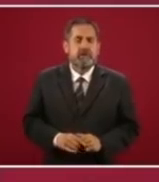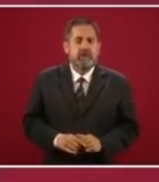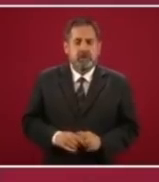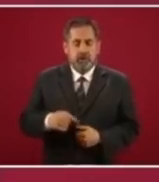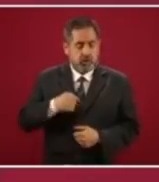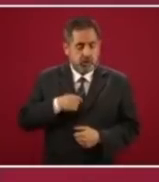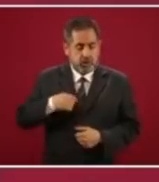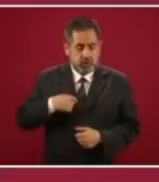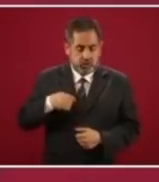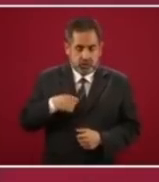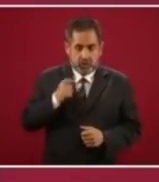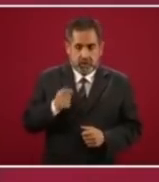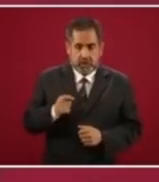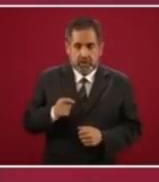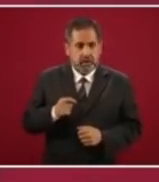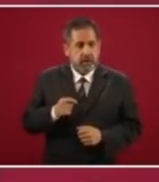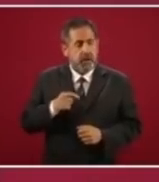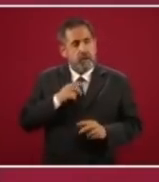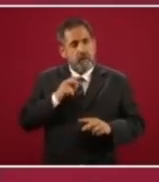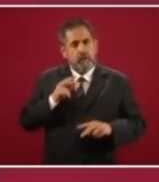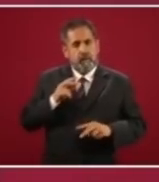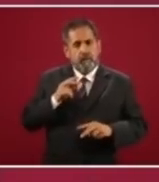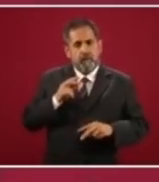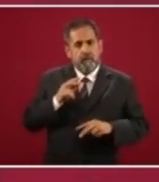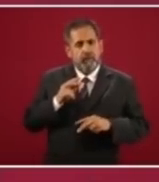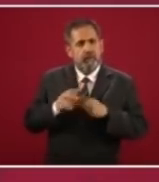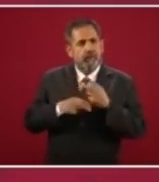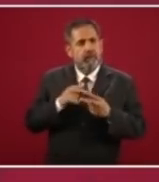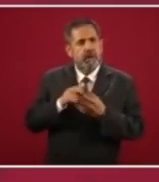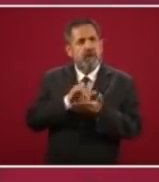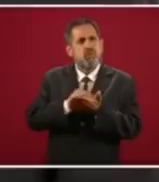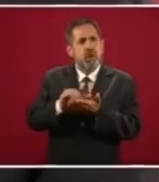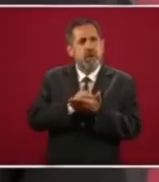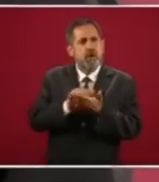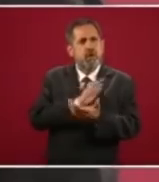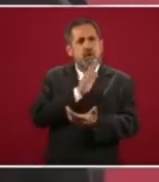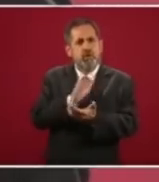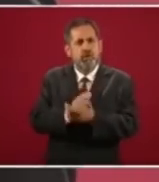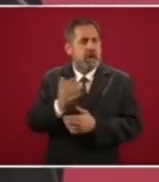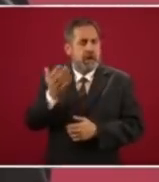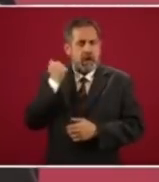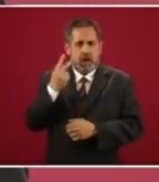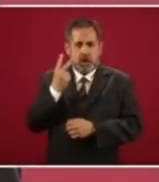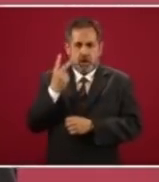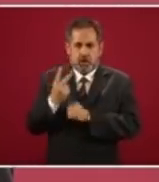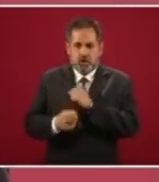Yo estuve en Nueva York en esta asociación hace 2 años,